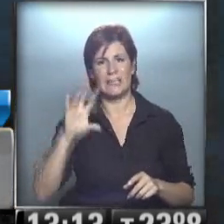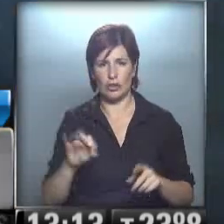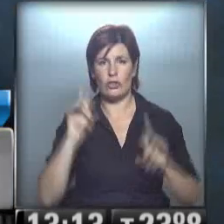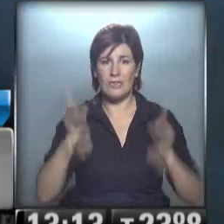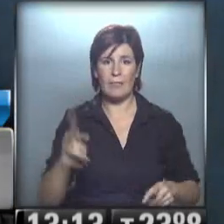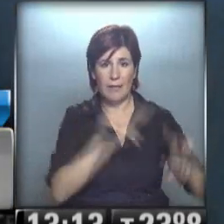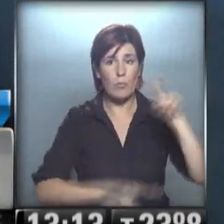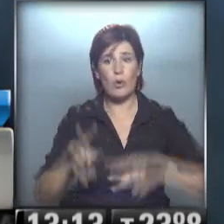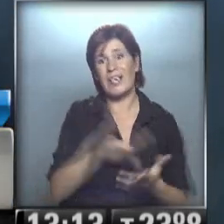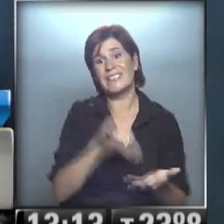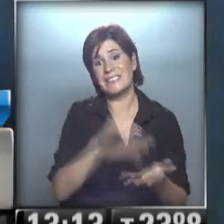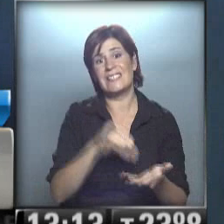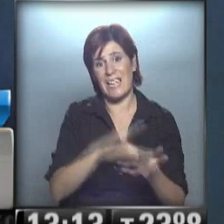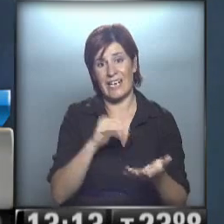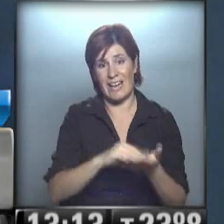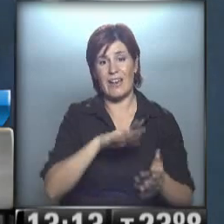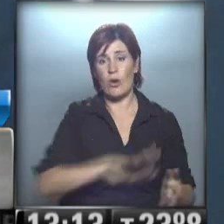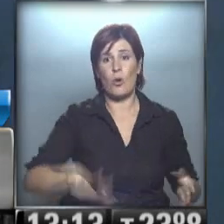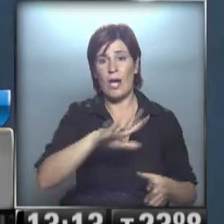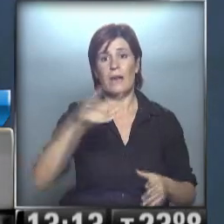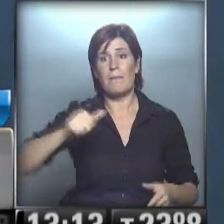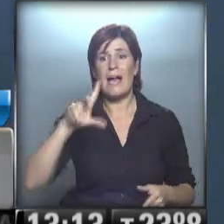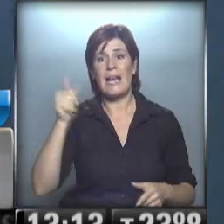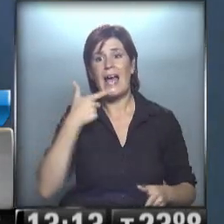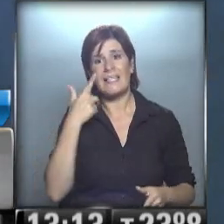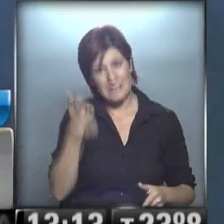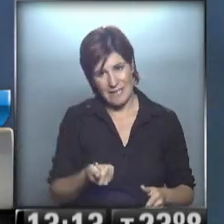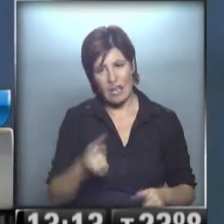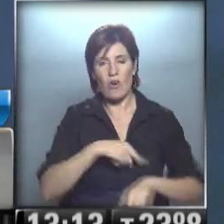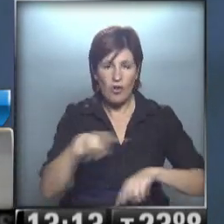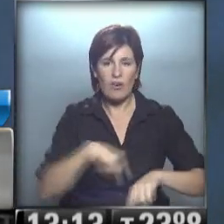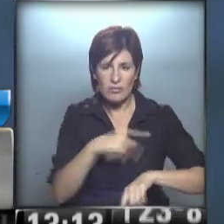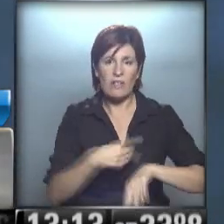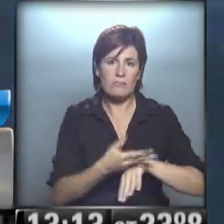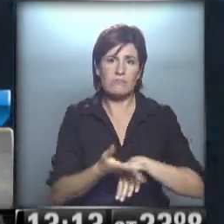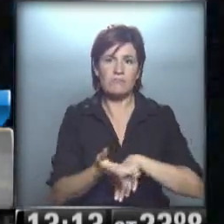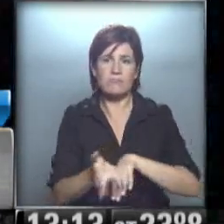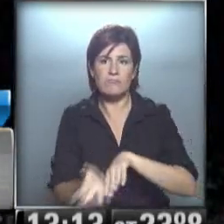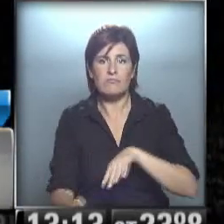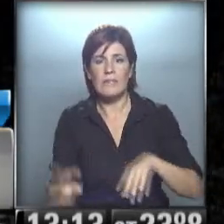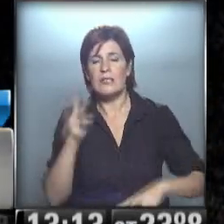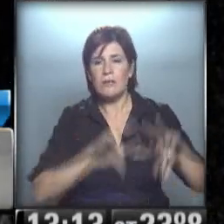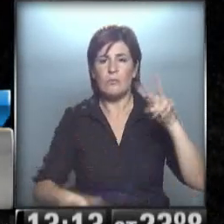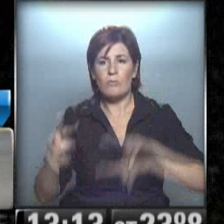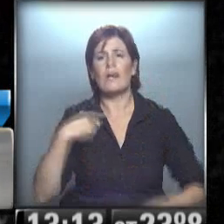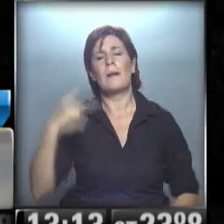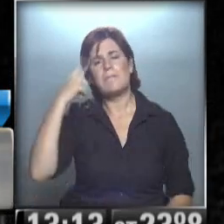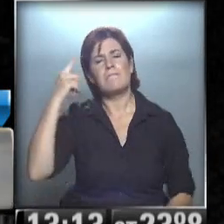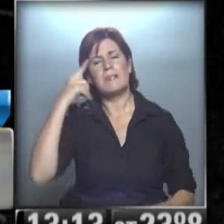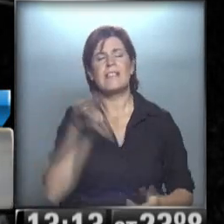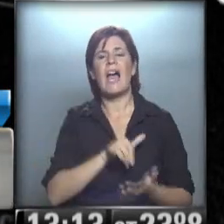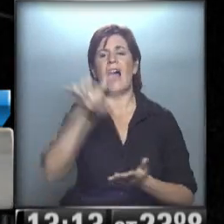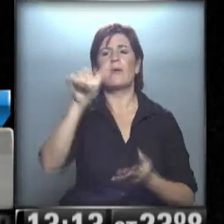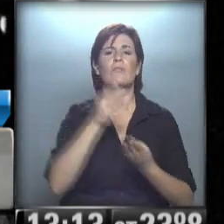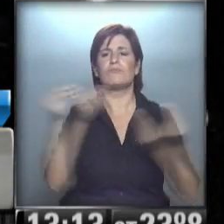Península de Malasia Lo cierto es que a medida que pasan las horas la investigación se centra cada vez más en el trayecto que tomó el avión una vez que